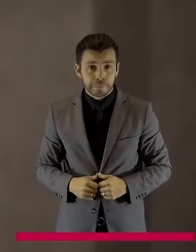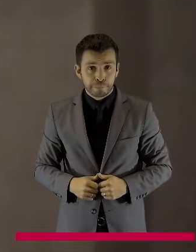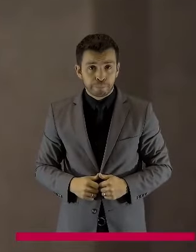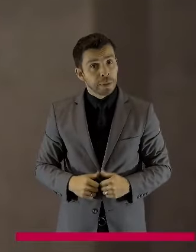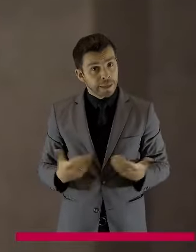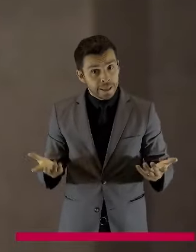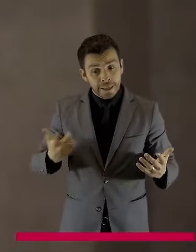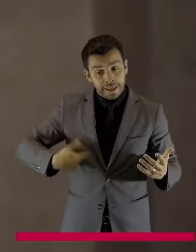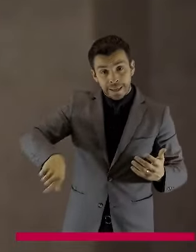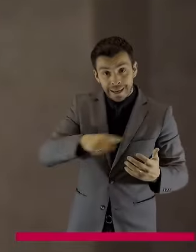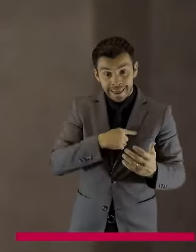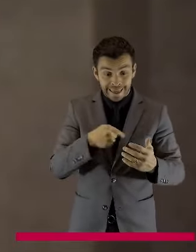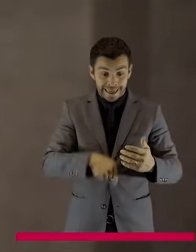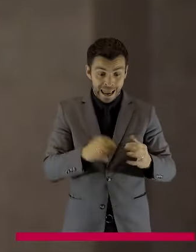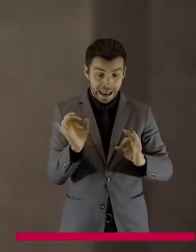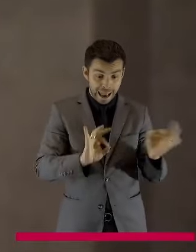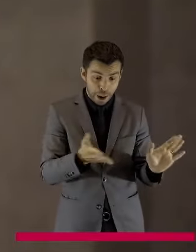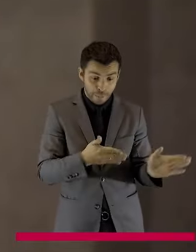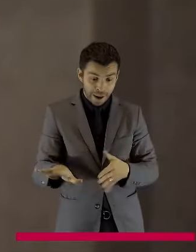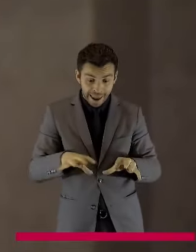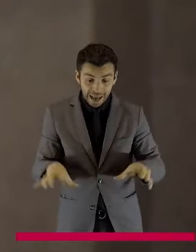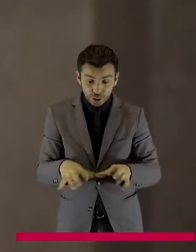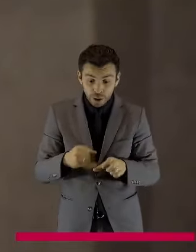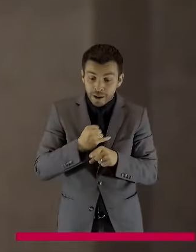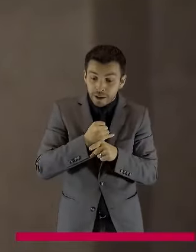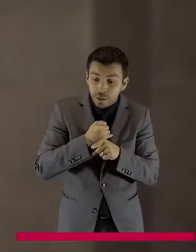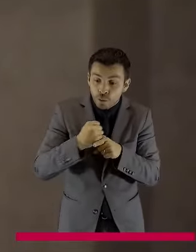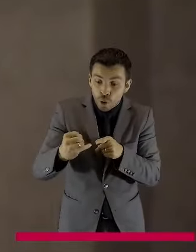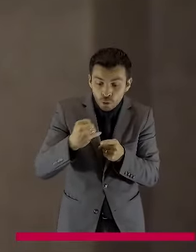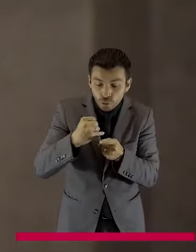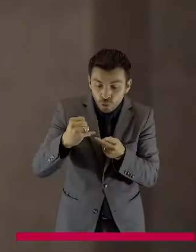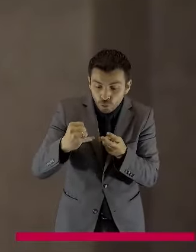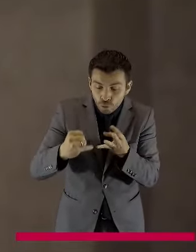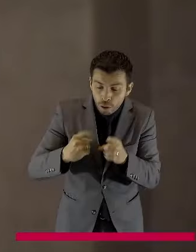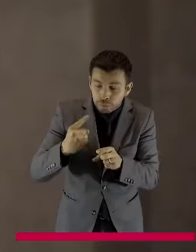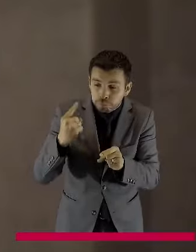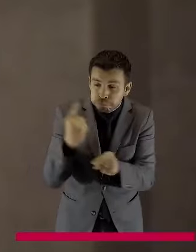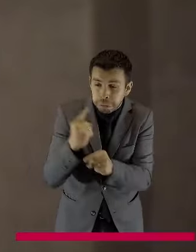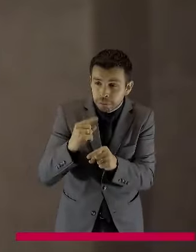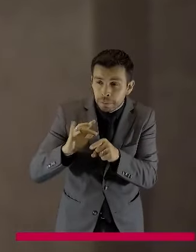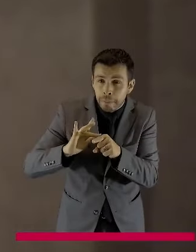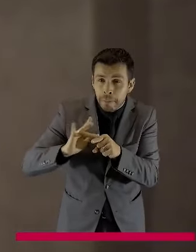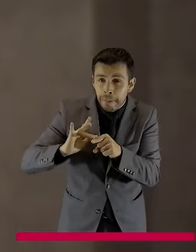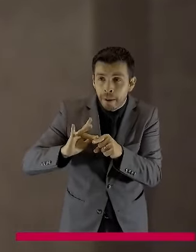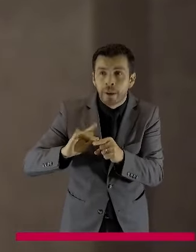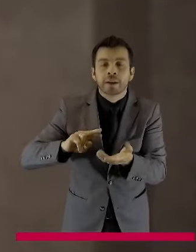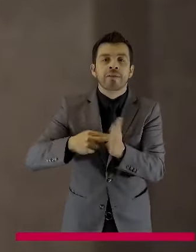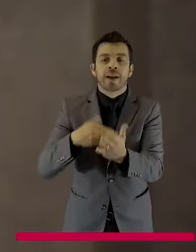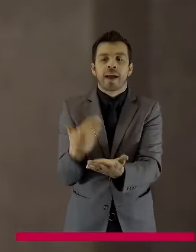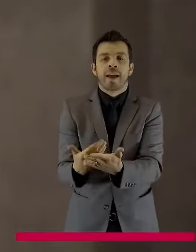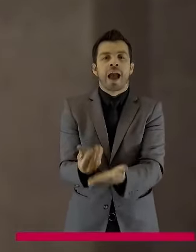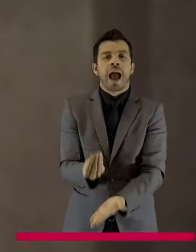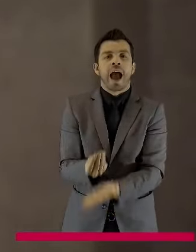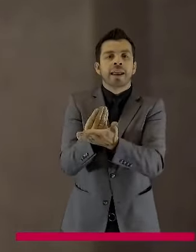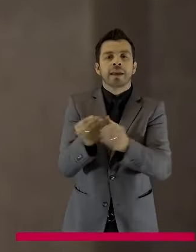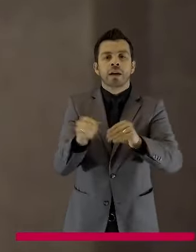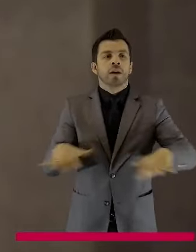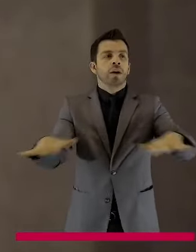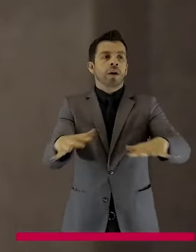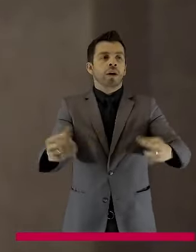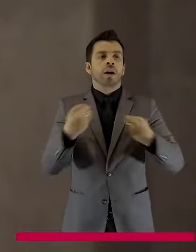manera eficaz este plan de acción, no solo garantizaremos espacios